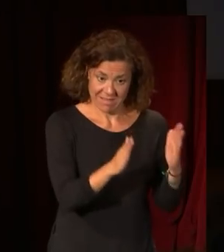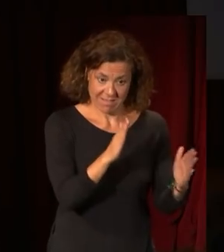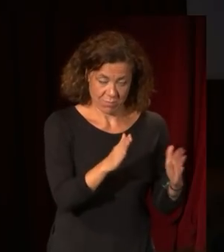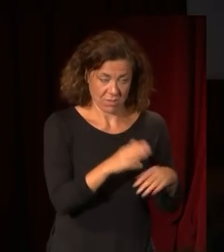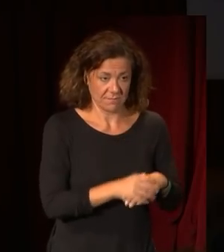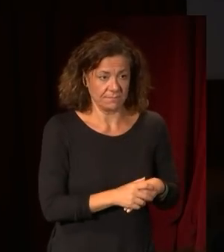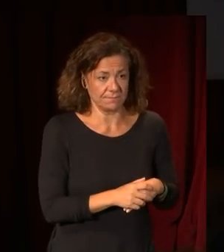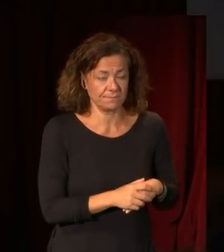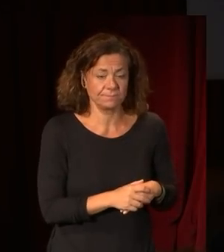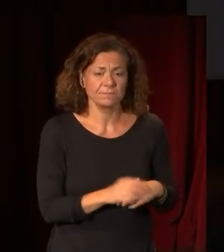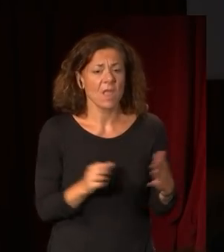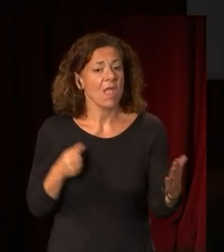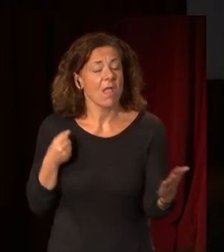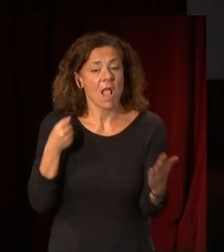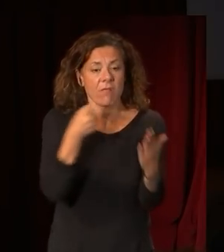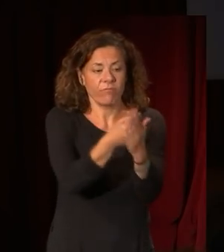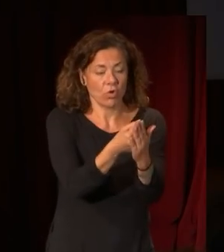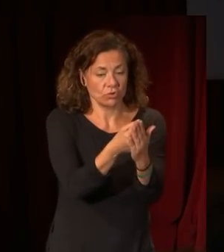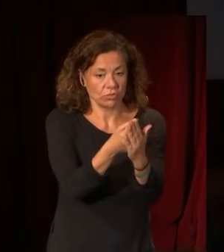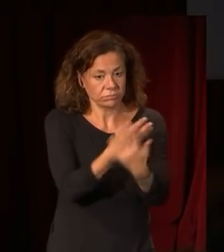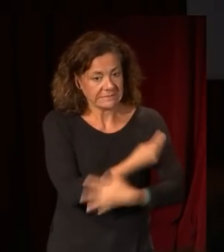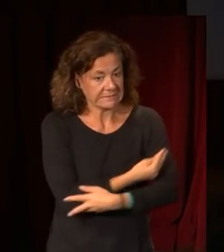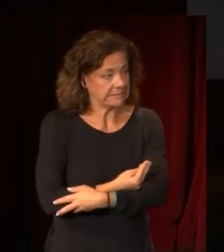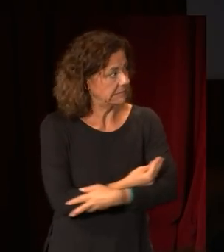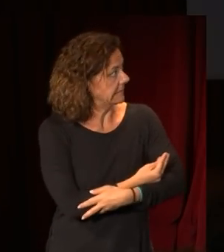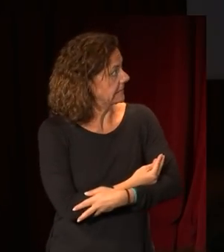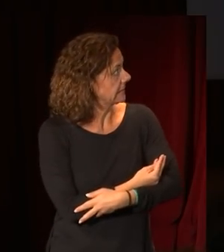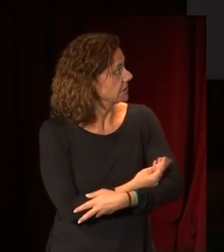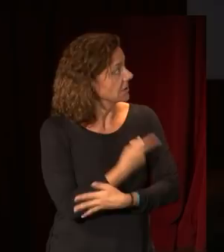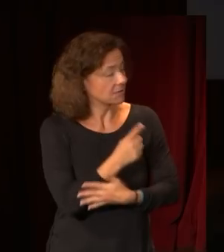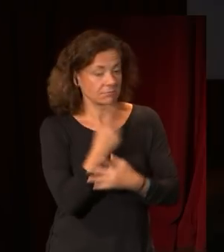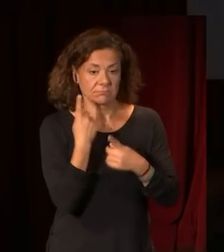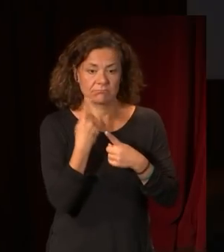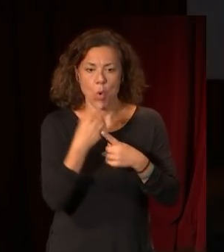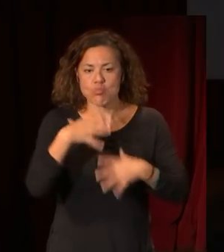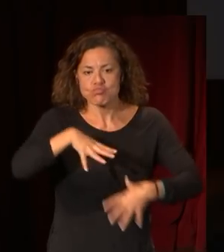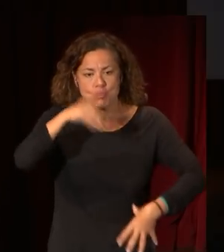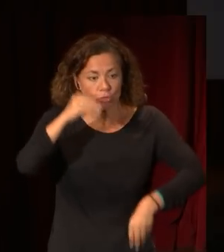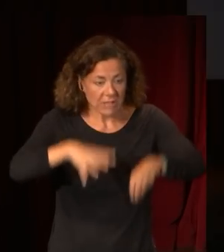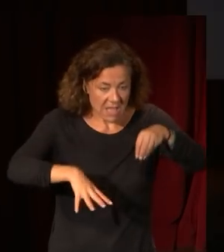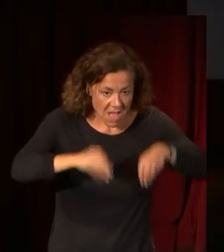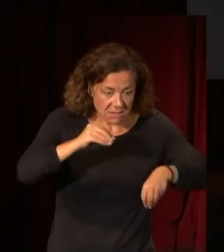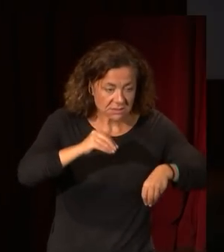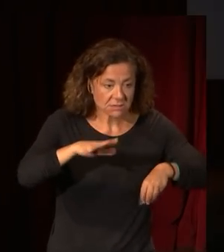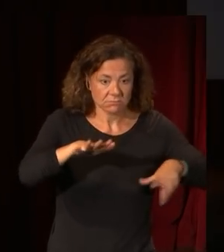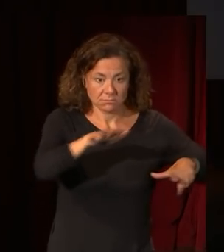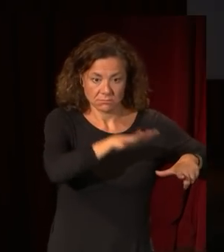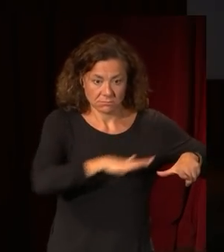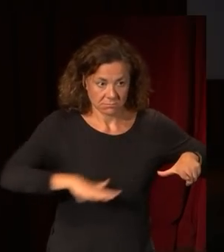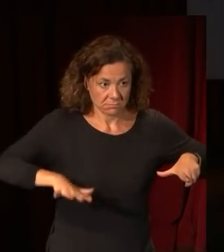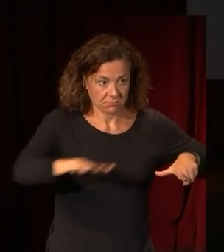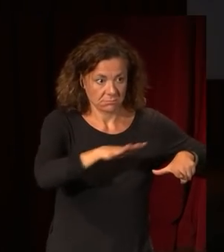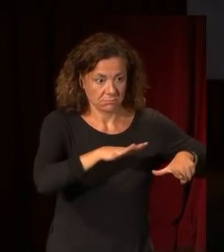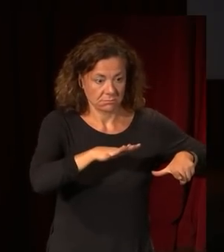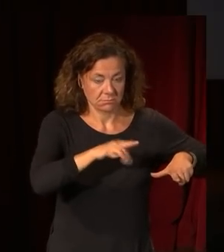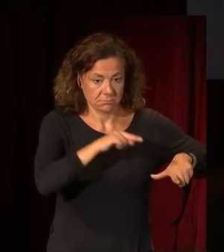el fondo del paisaje de la virgen con el niño es son las características montañas rocosas de este santo a donde se